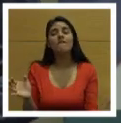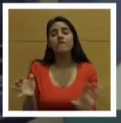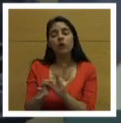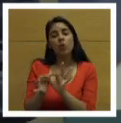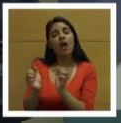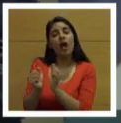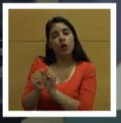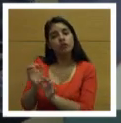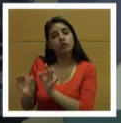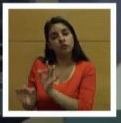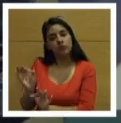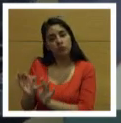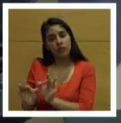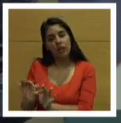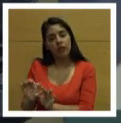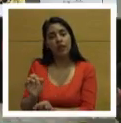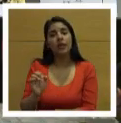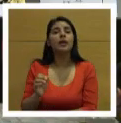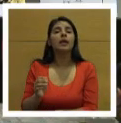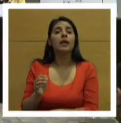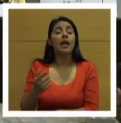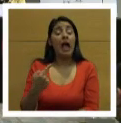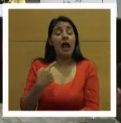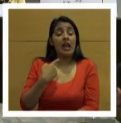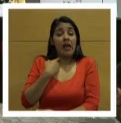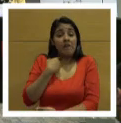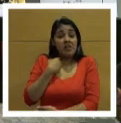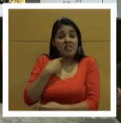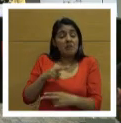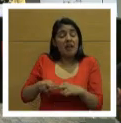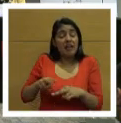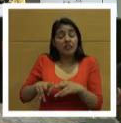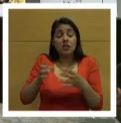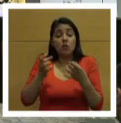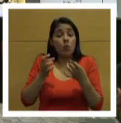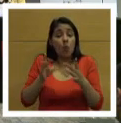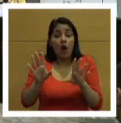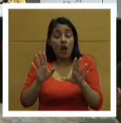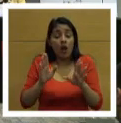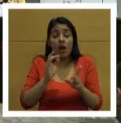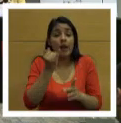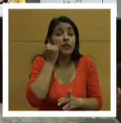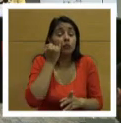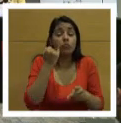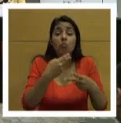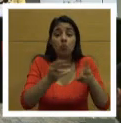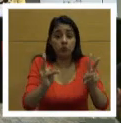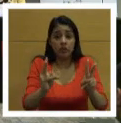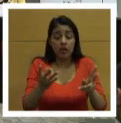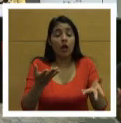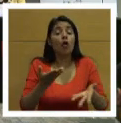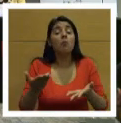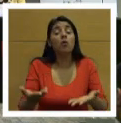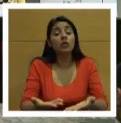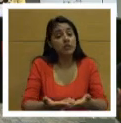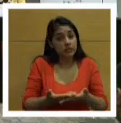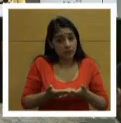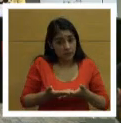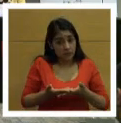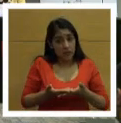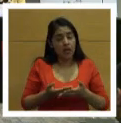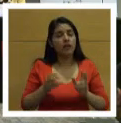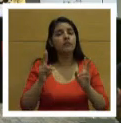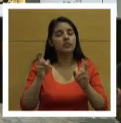¿ya? Pues para las víctimas, lógicamente, cuando se acercan a cualquier institución pública en respecto a la violencia de